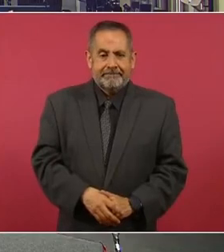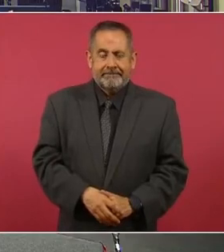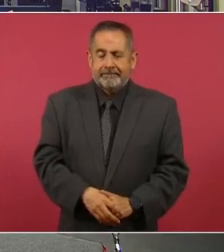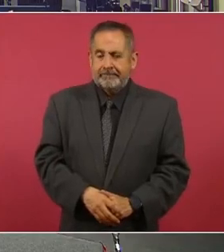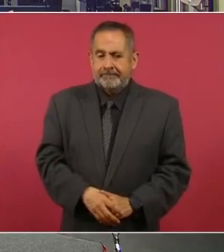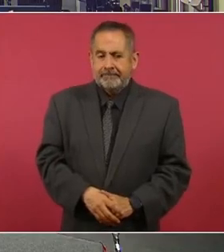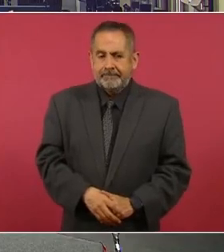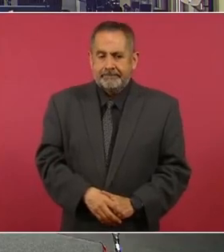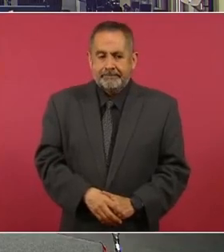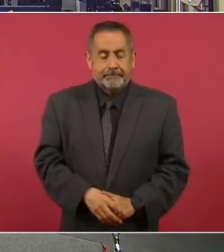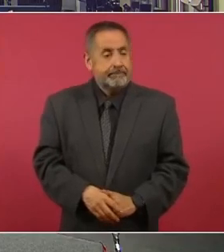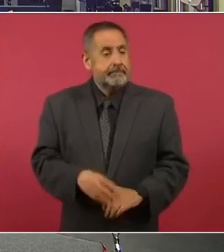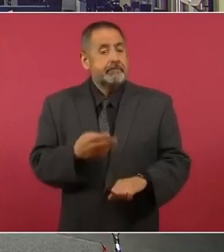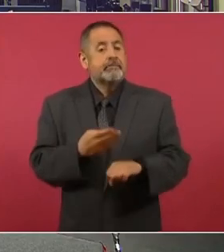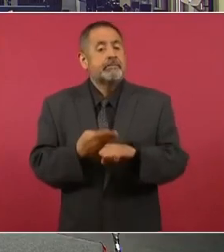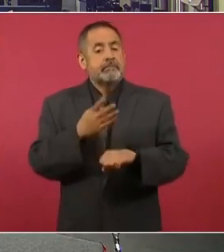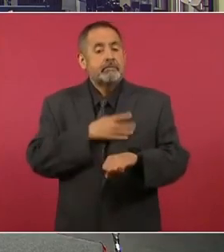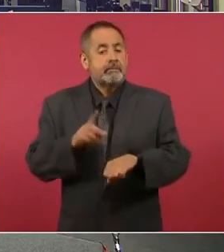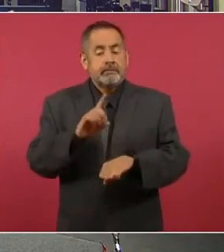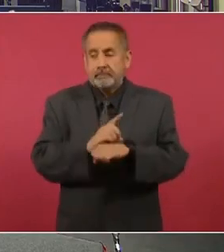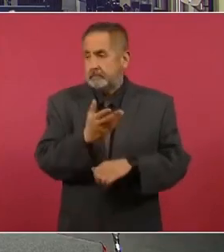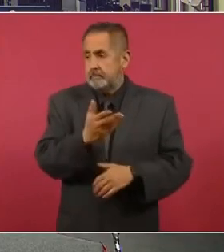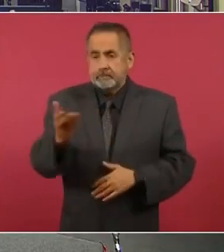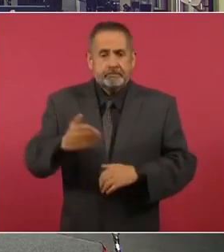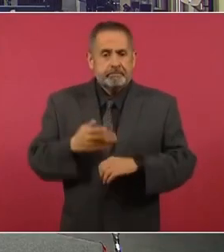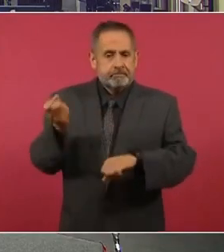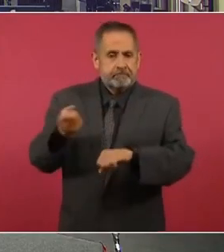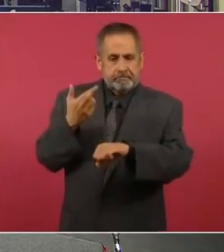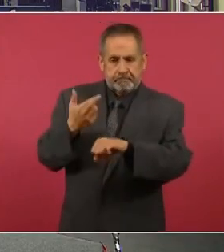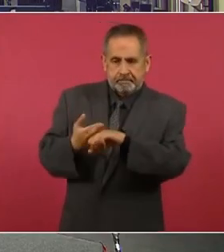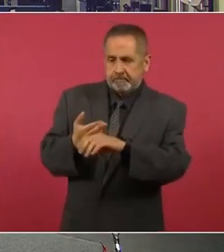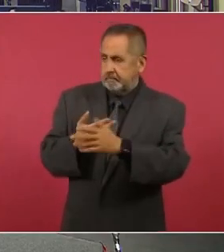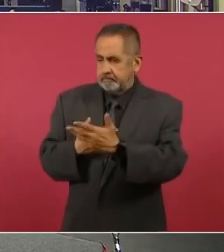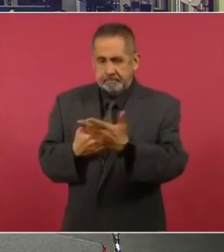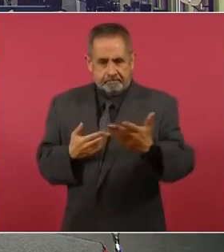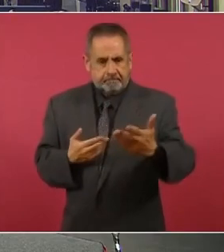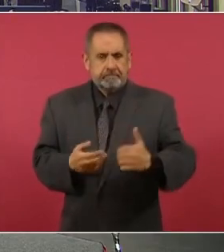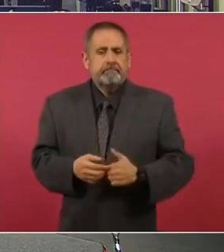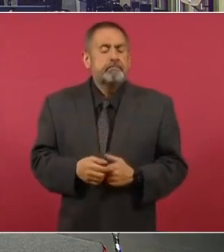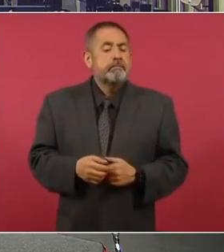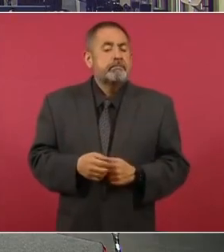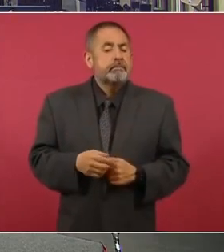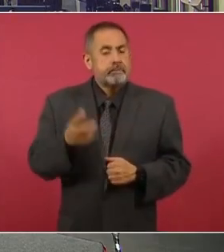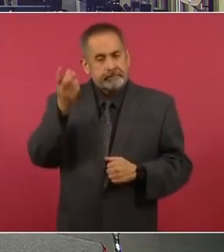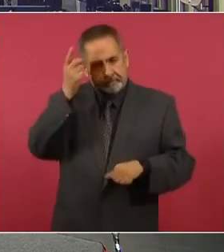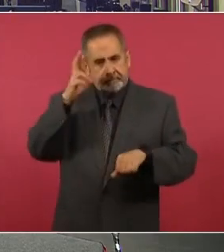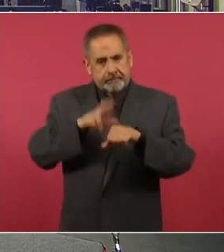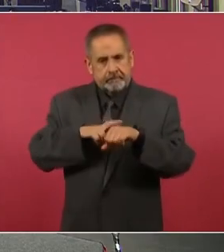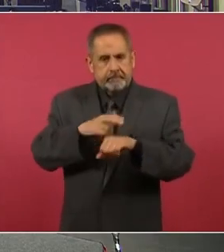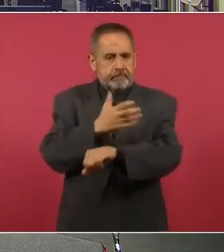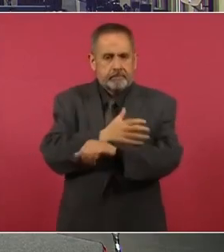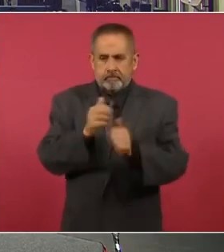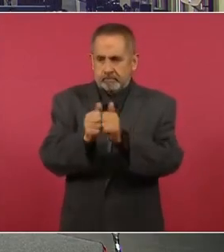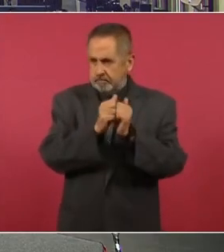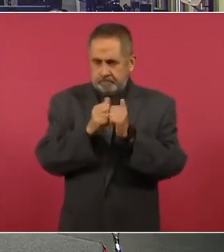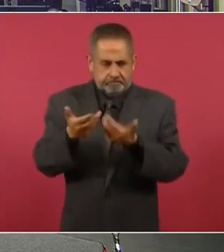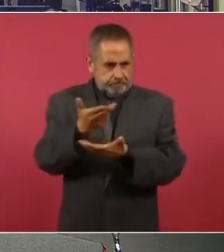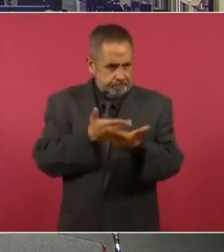presidente. Muy buenos días tengan todas y todas, secretario, secretaria, director, colegas, muy buenos